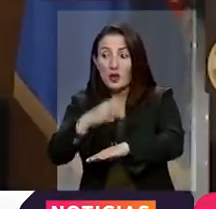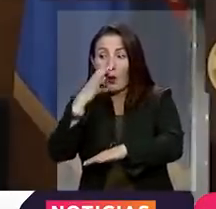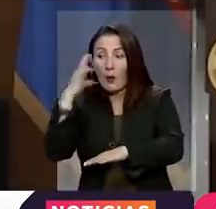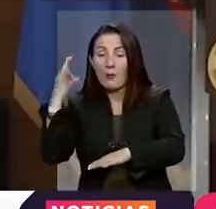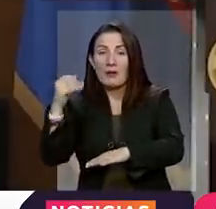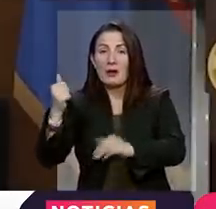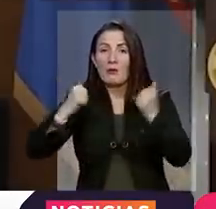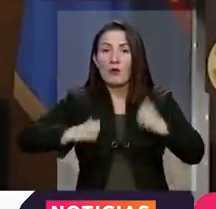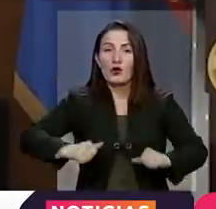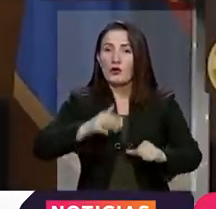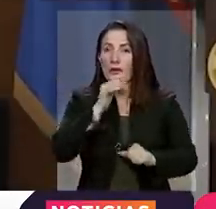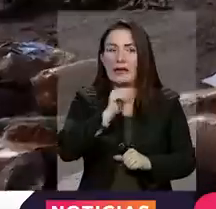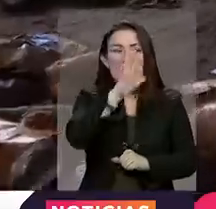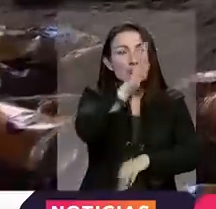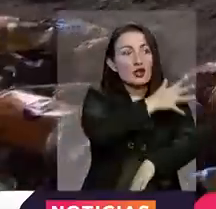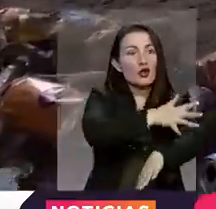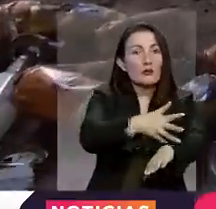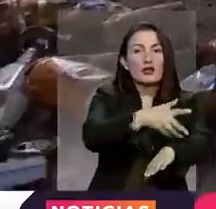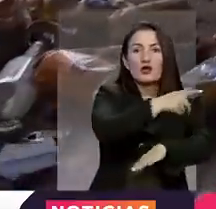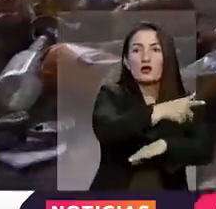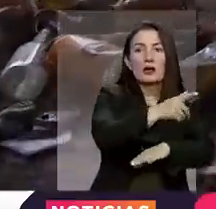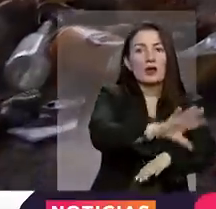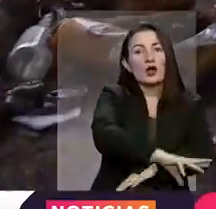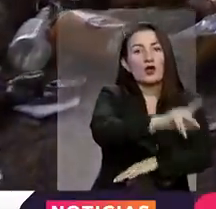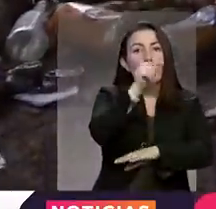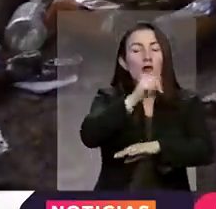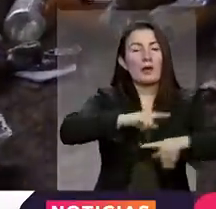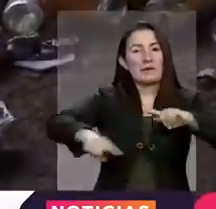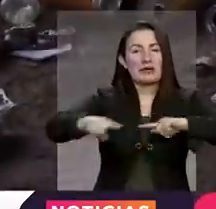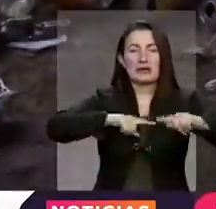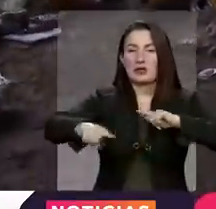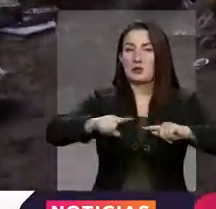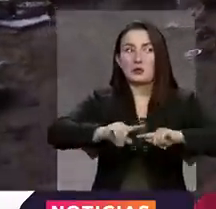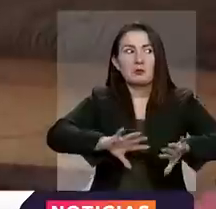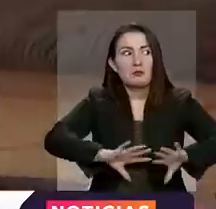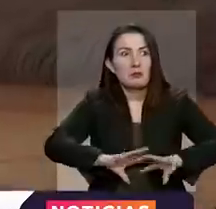bolso, ni los 5 millones que al parecer se le llevaron al administrador